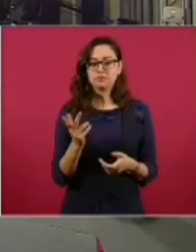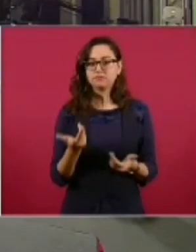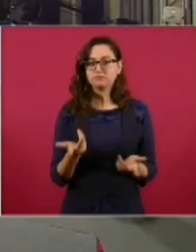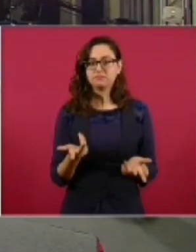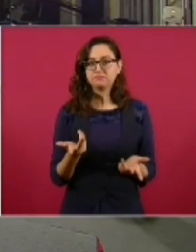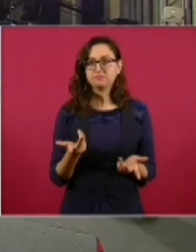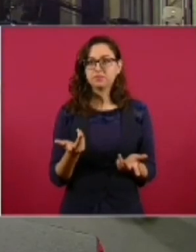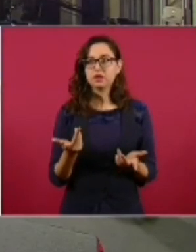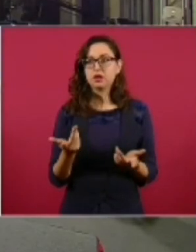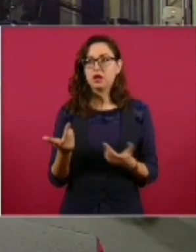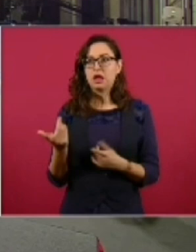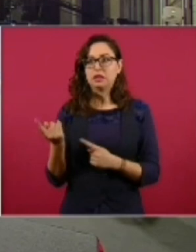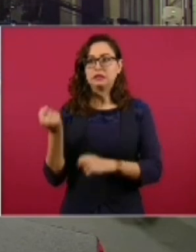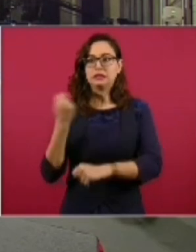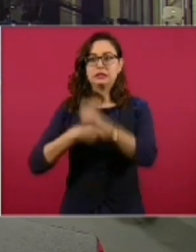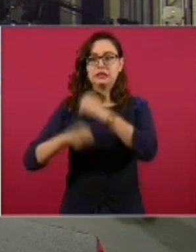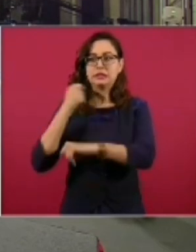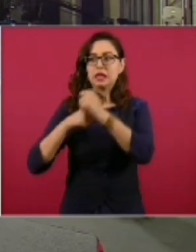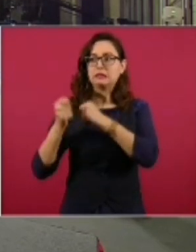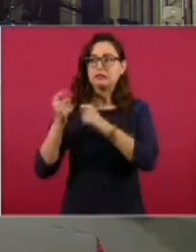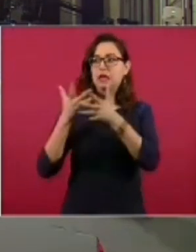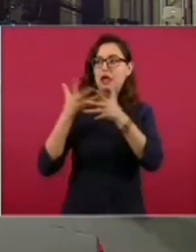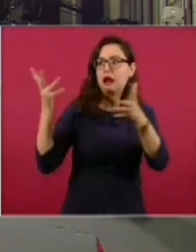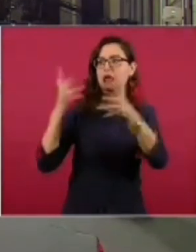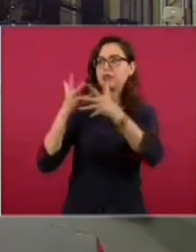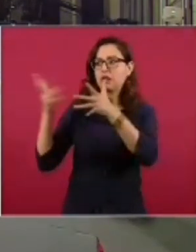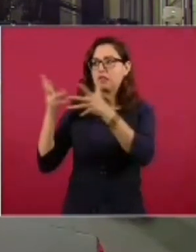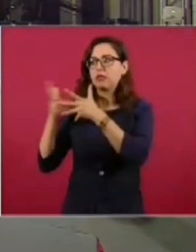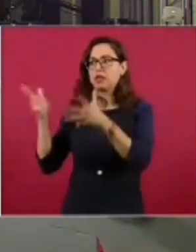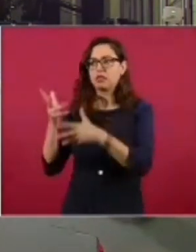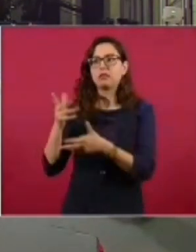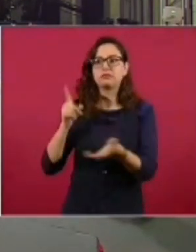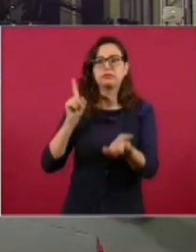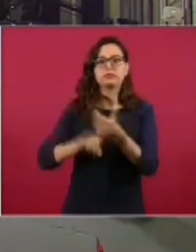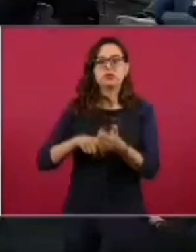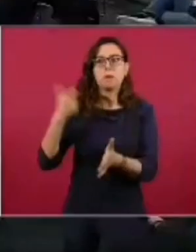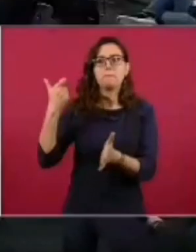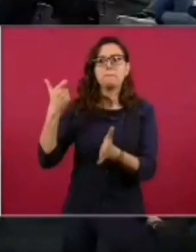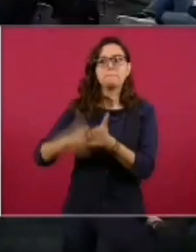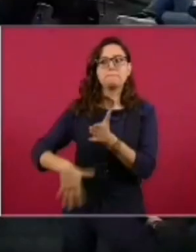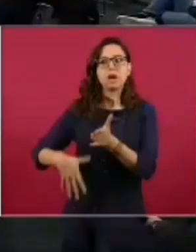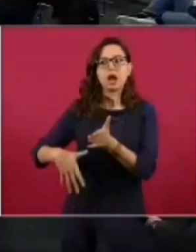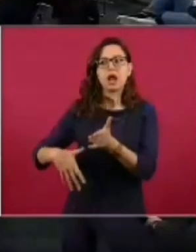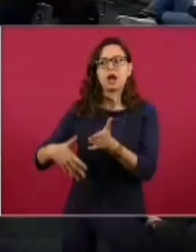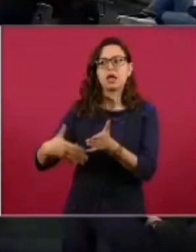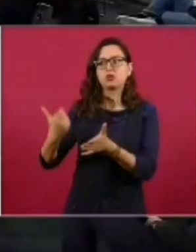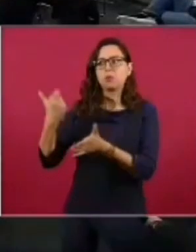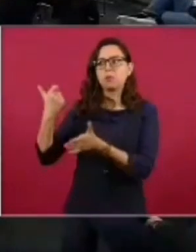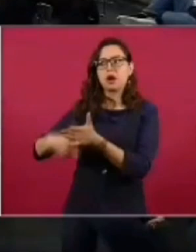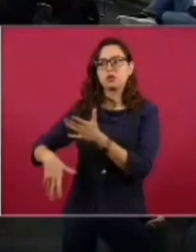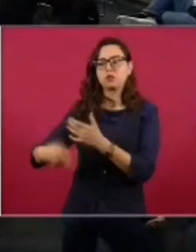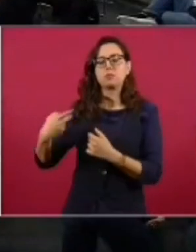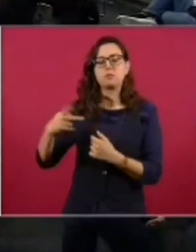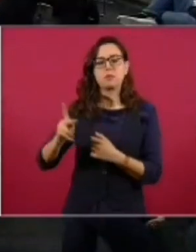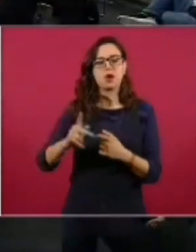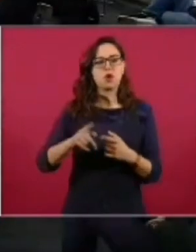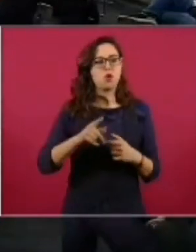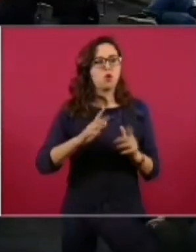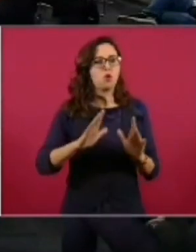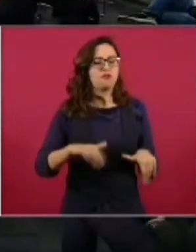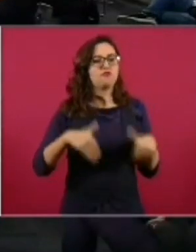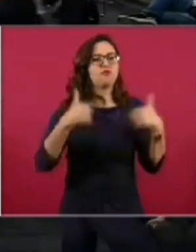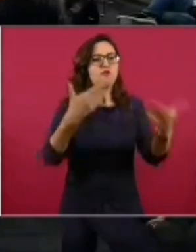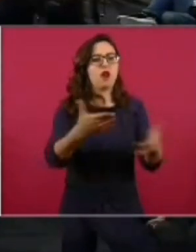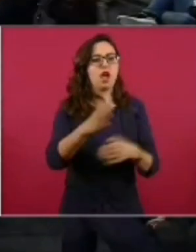en tiendas de autoservicio, no en las tortillerías, pues, de populares o de las colonias. En ese